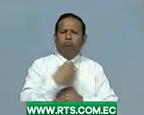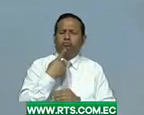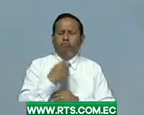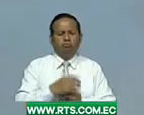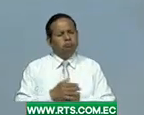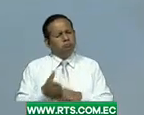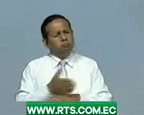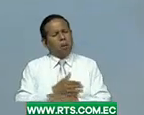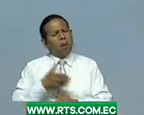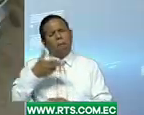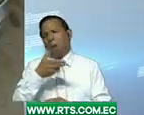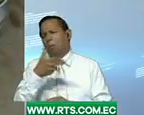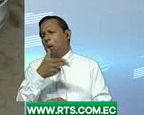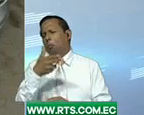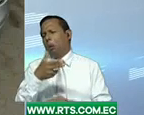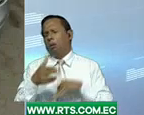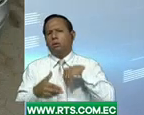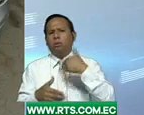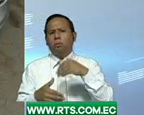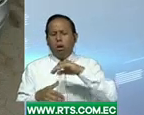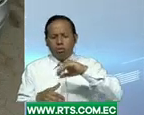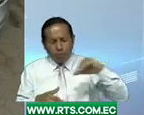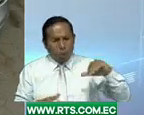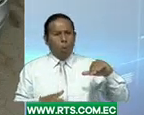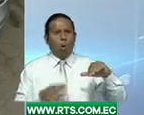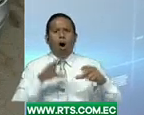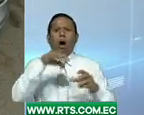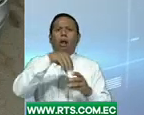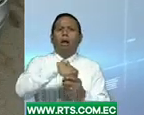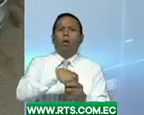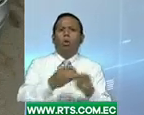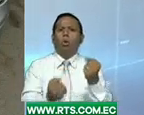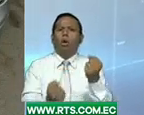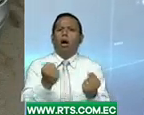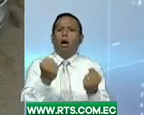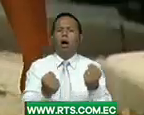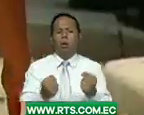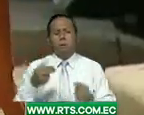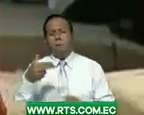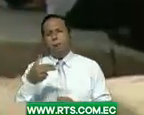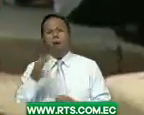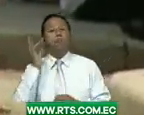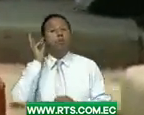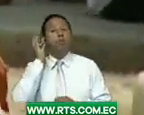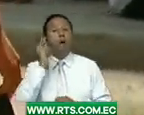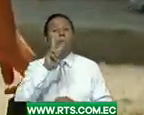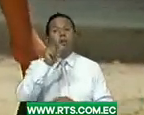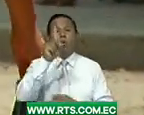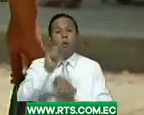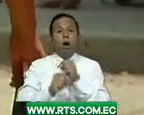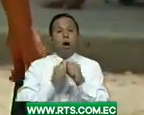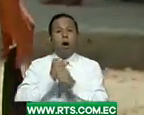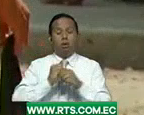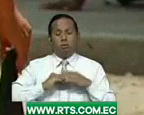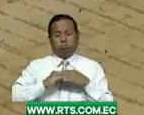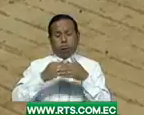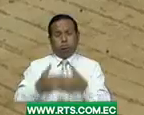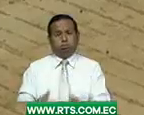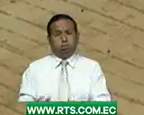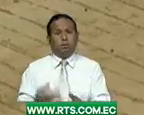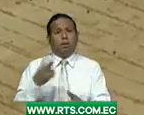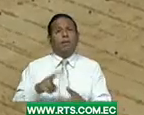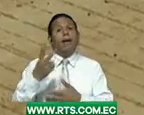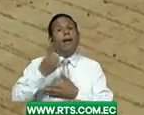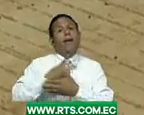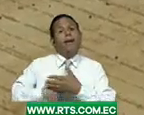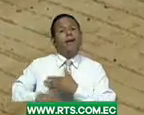disparos, quedaron sorprendidos al ver cómo dentro de ese automóvil, una señora de 21 años embarazada y su hija de año y medio